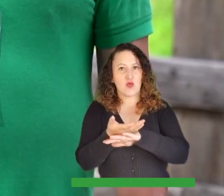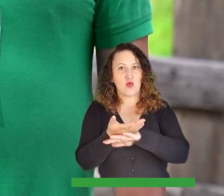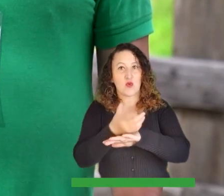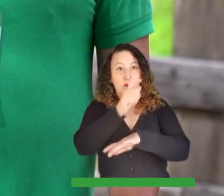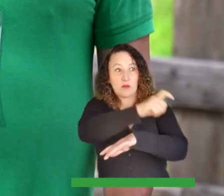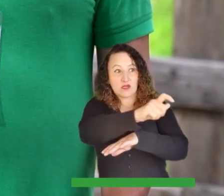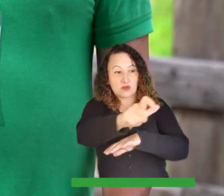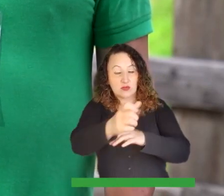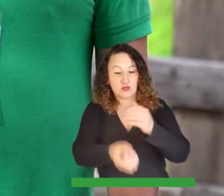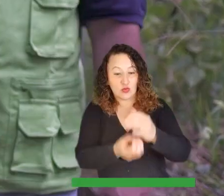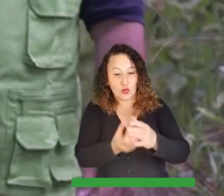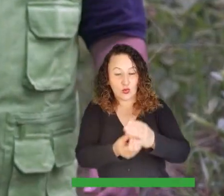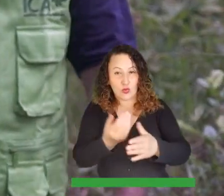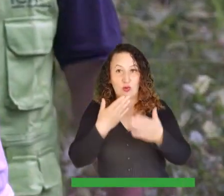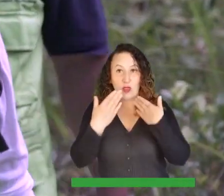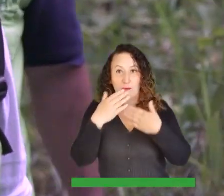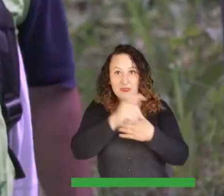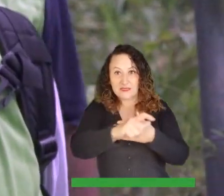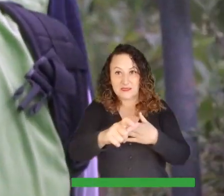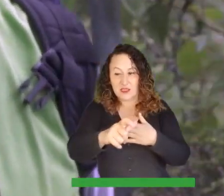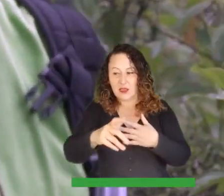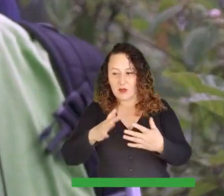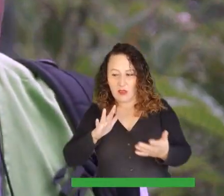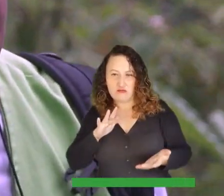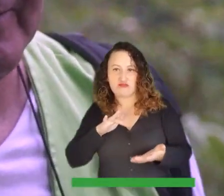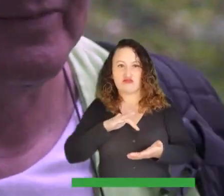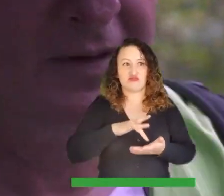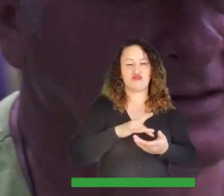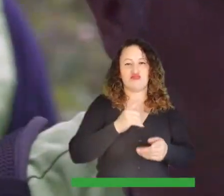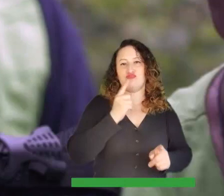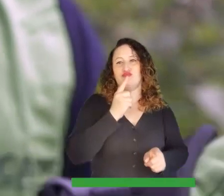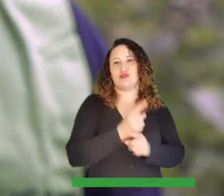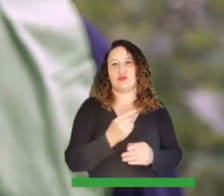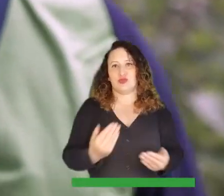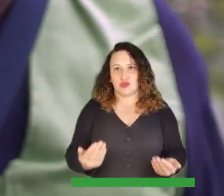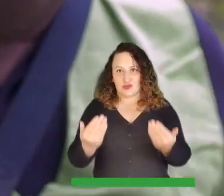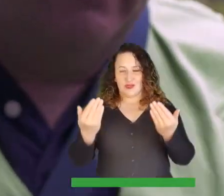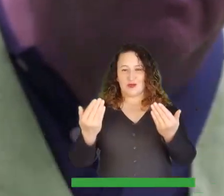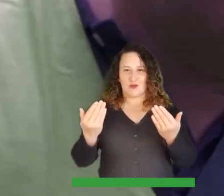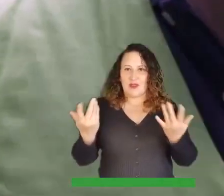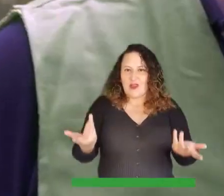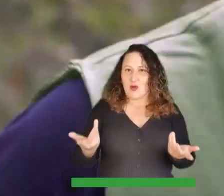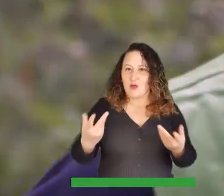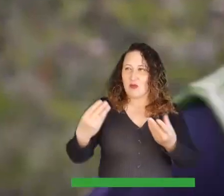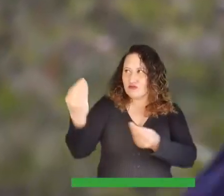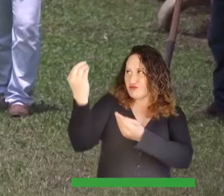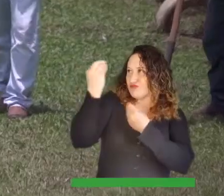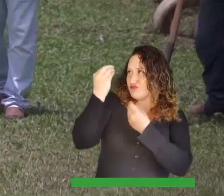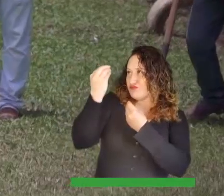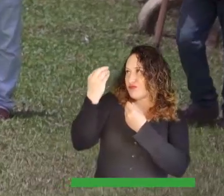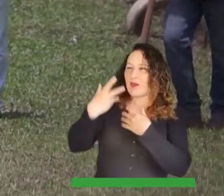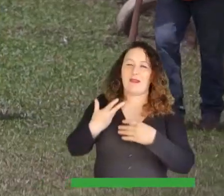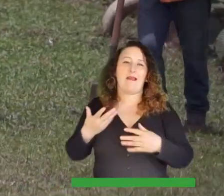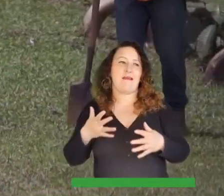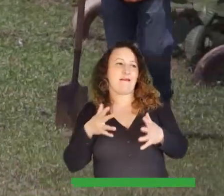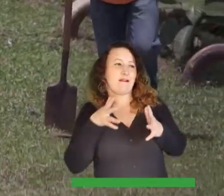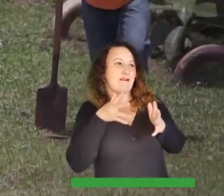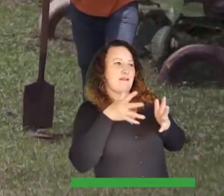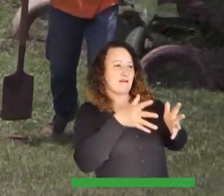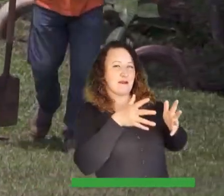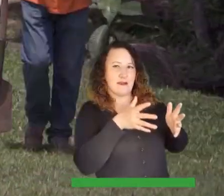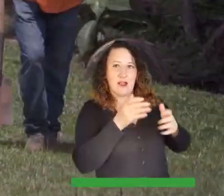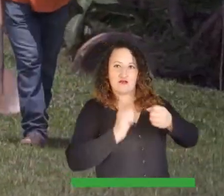los productores y a los campesinos de una forma efectiva y eficiente. A través de esta capacitación estamos recibiendo,